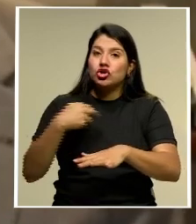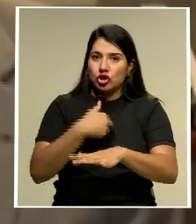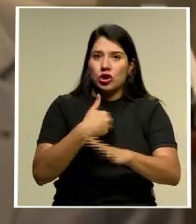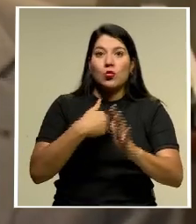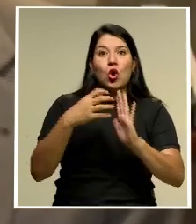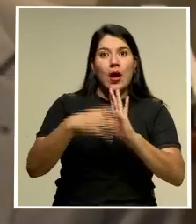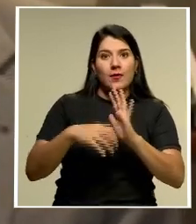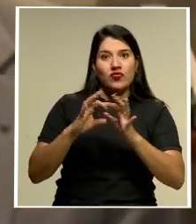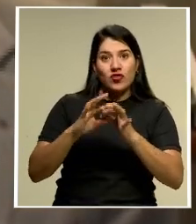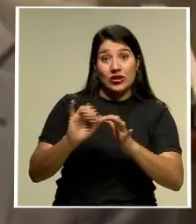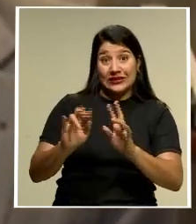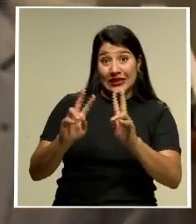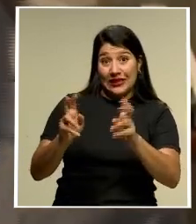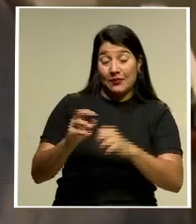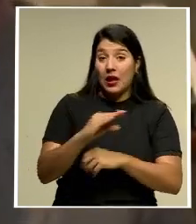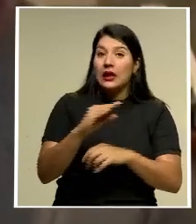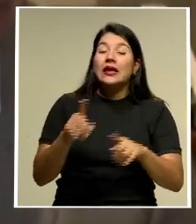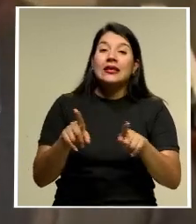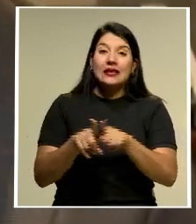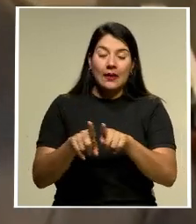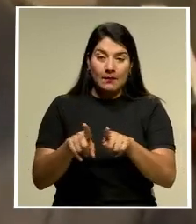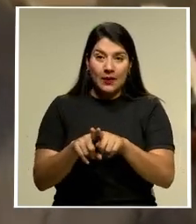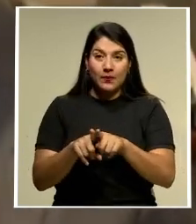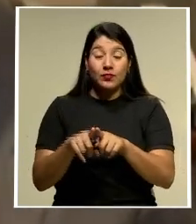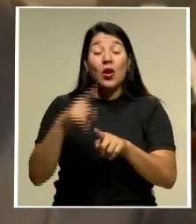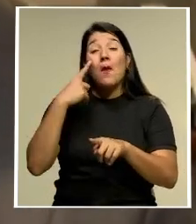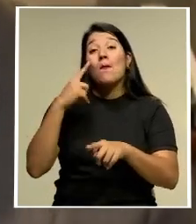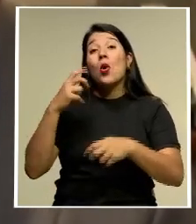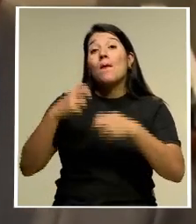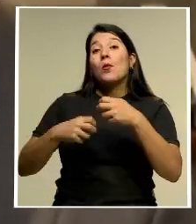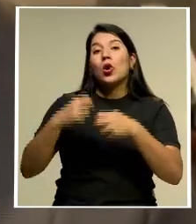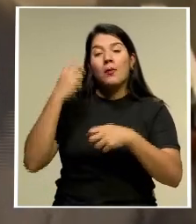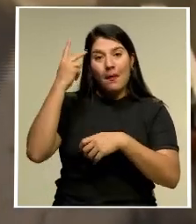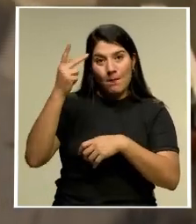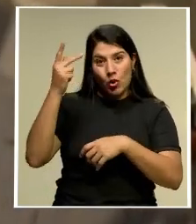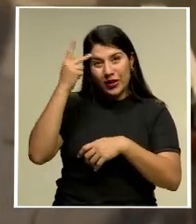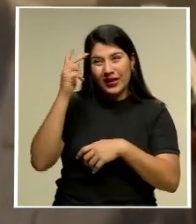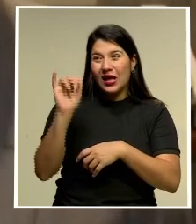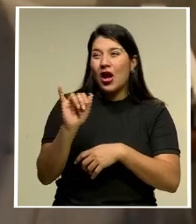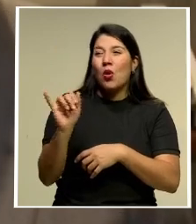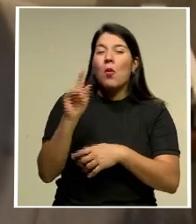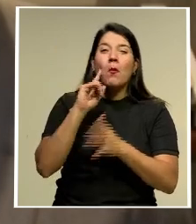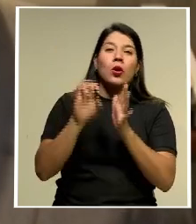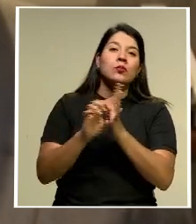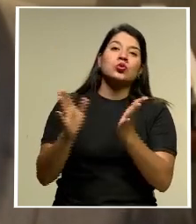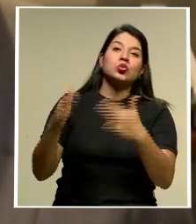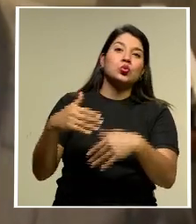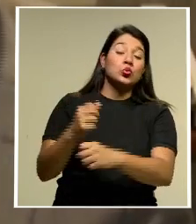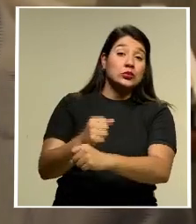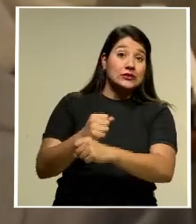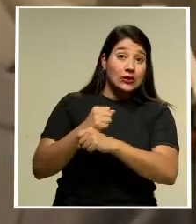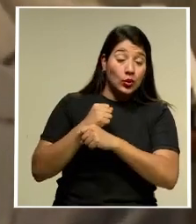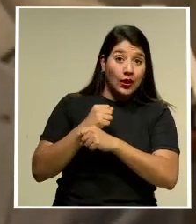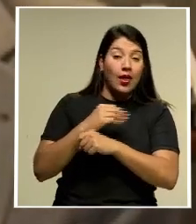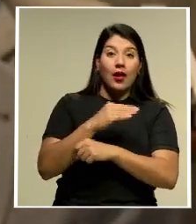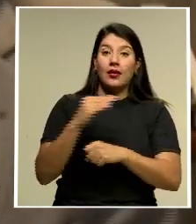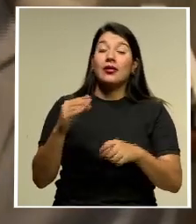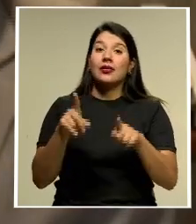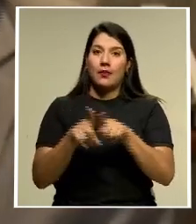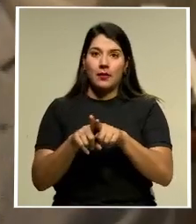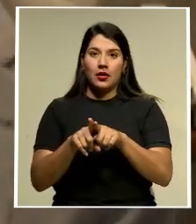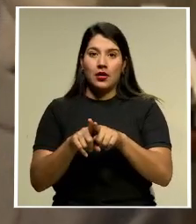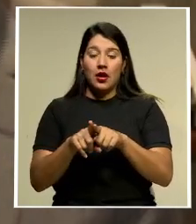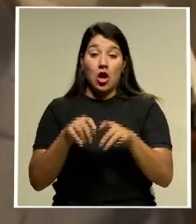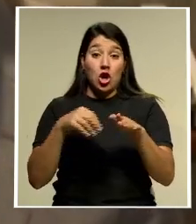tema, y además obviamente por problemas políticos como la inseguridad, ¿verdad? Y también